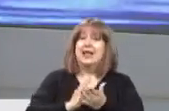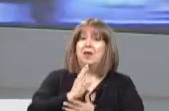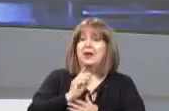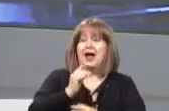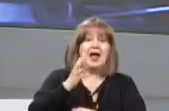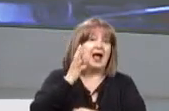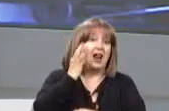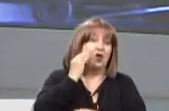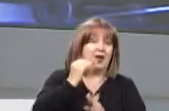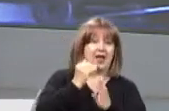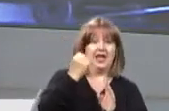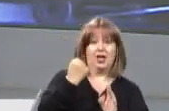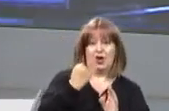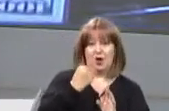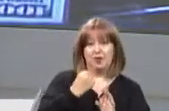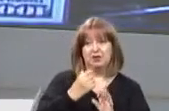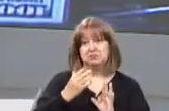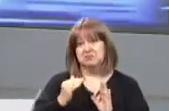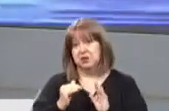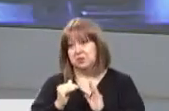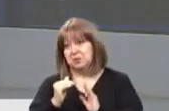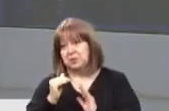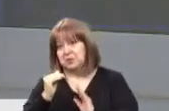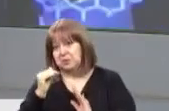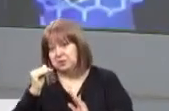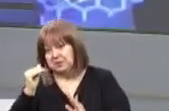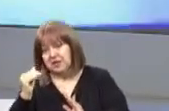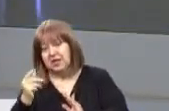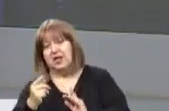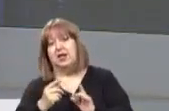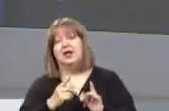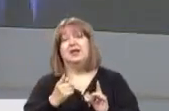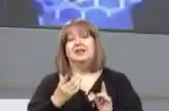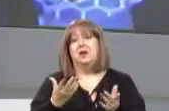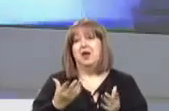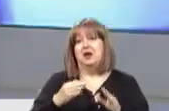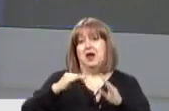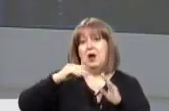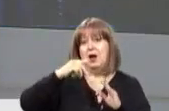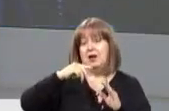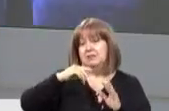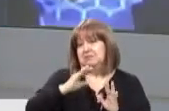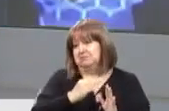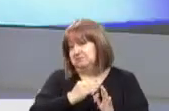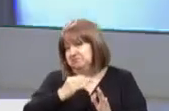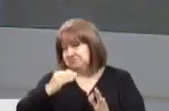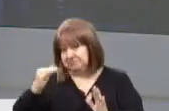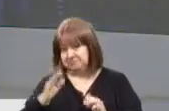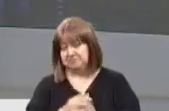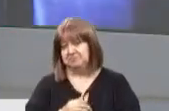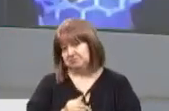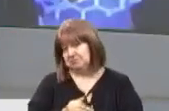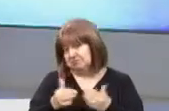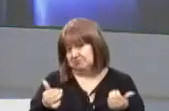Entonces en el promedio de los precios, llegás a un precio que está bien. Claro. Y que por lo menos no quedaste ni en el más bajo ni en el más alto. Claro. Uh-huh. Ay, qué